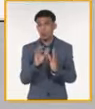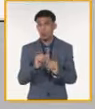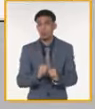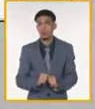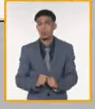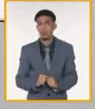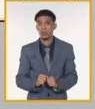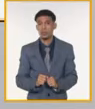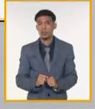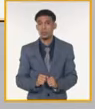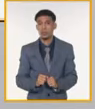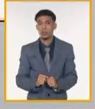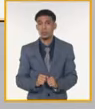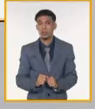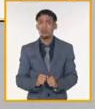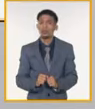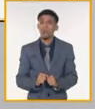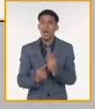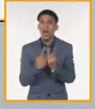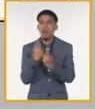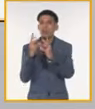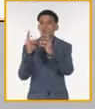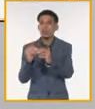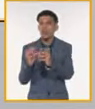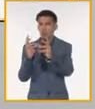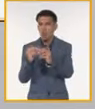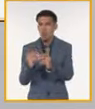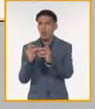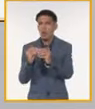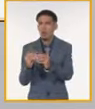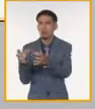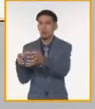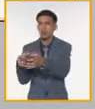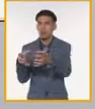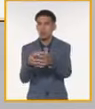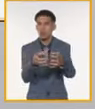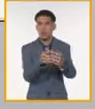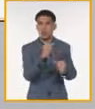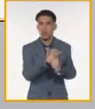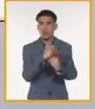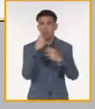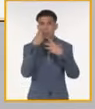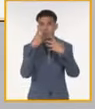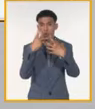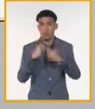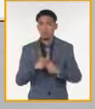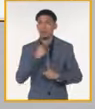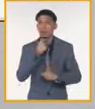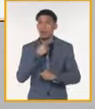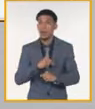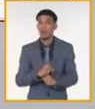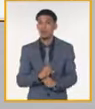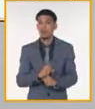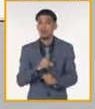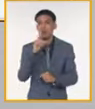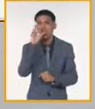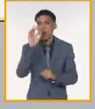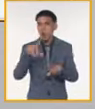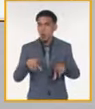cuánto porc hay cifras sectores que son que son importantes digamos los incumplimientos